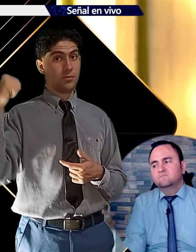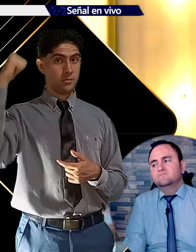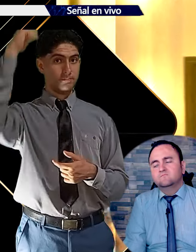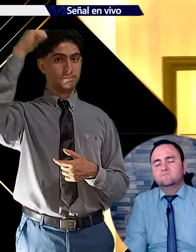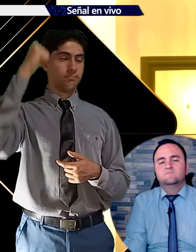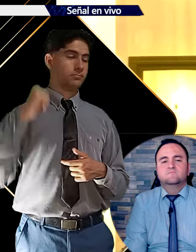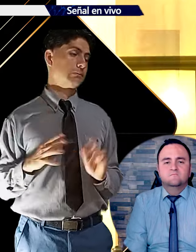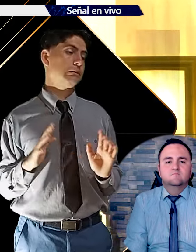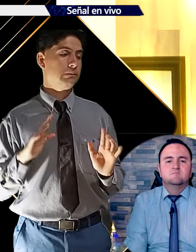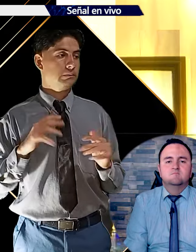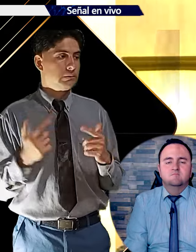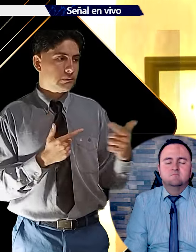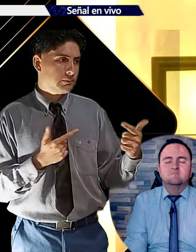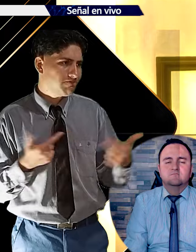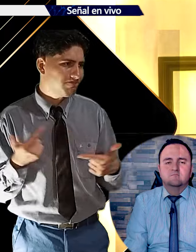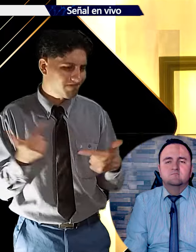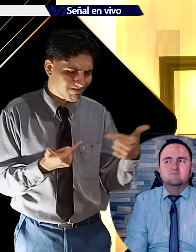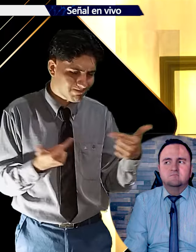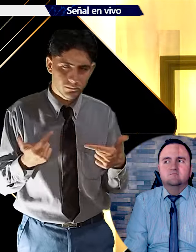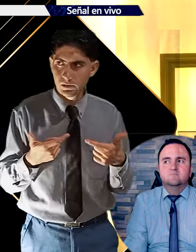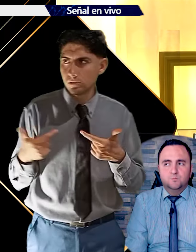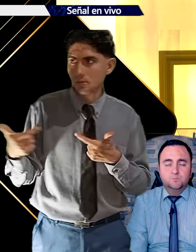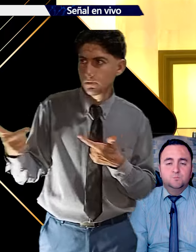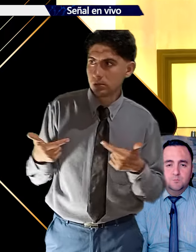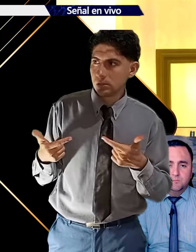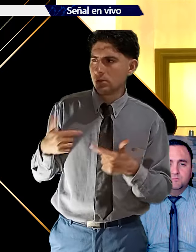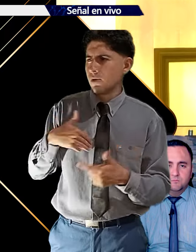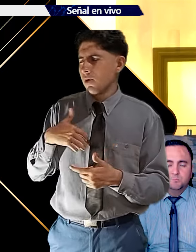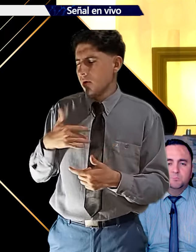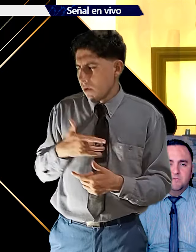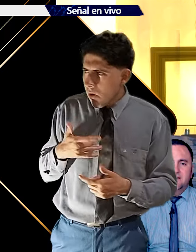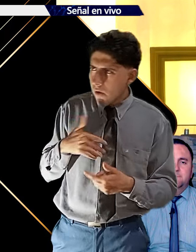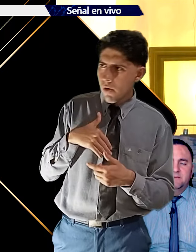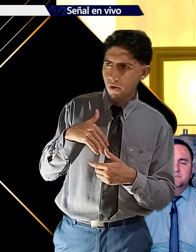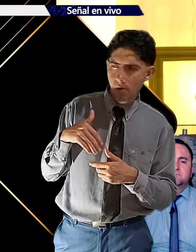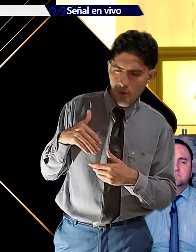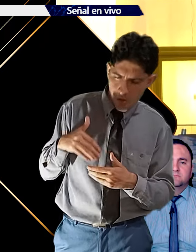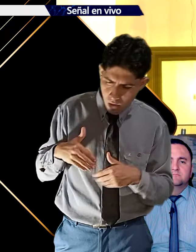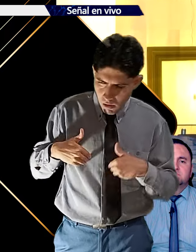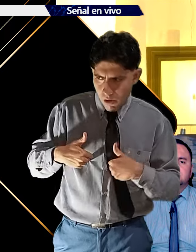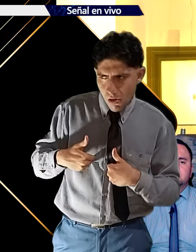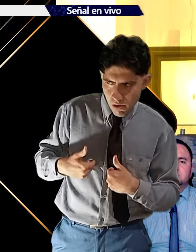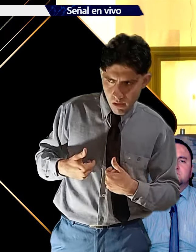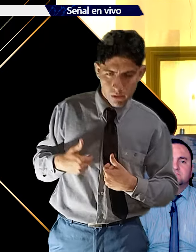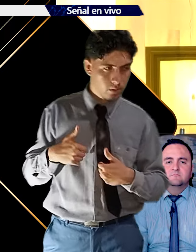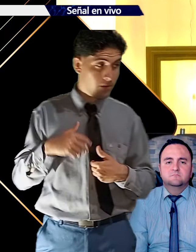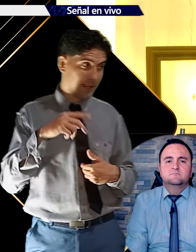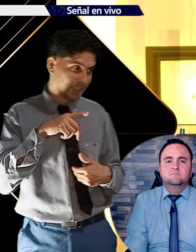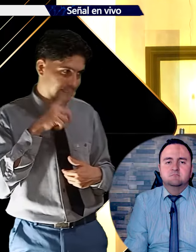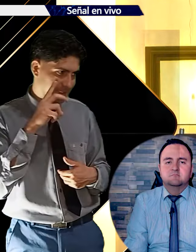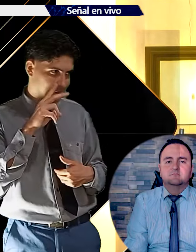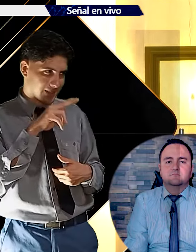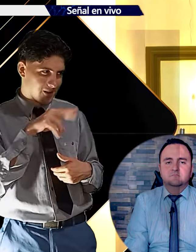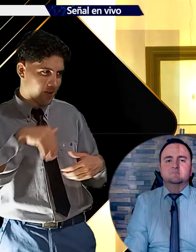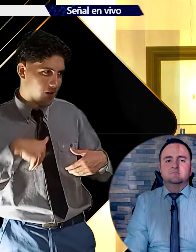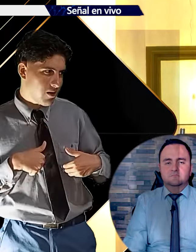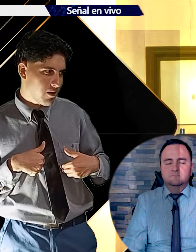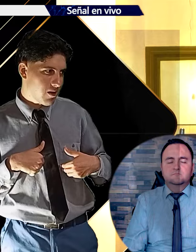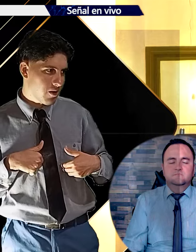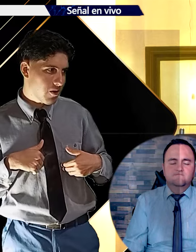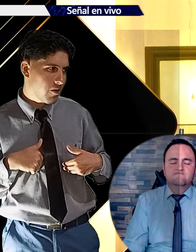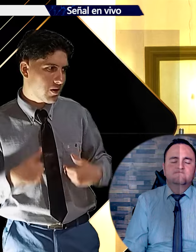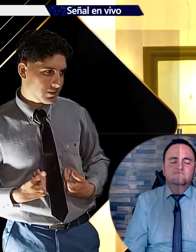piensa, entonces en la pelea, en la batalla, entonces cuando el uno comienza a perder un poco de fuerzas, el otro va